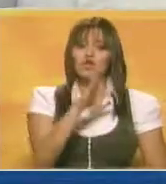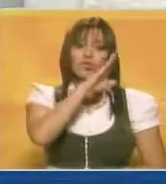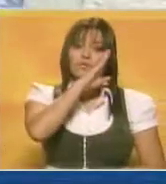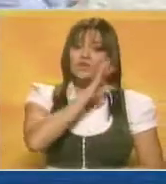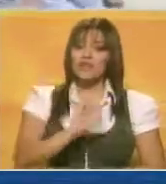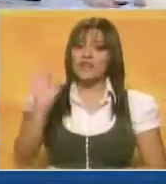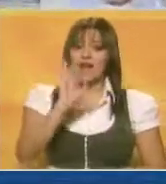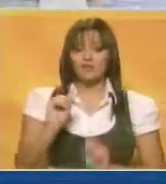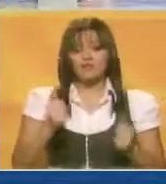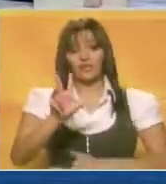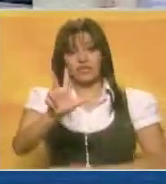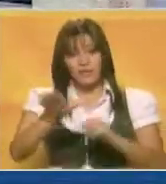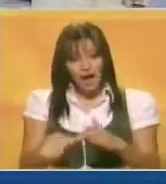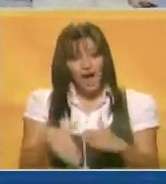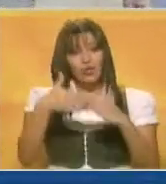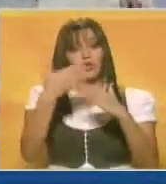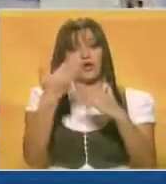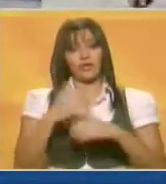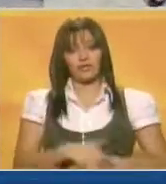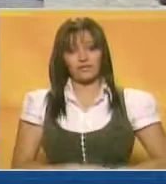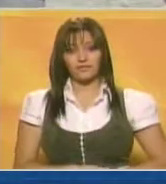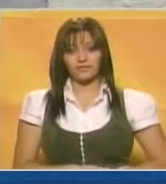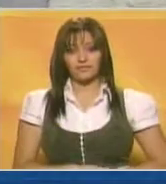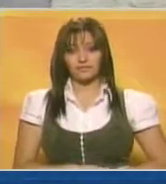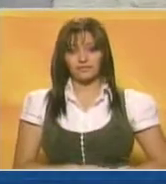durmieron desde las 3 de la madrugada.